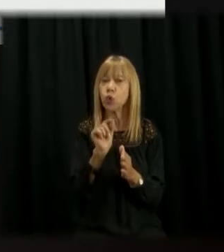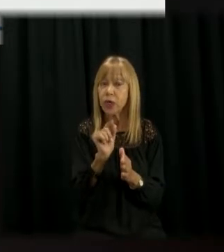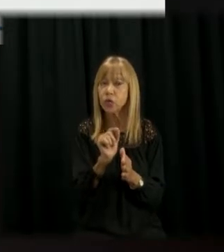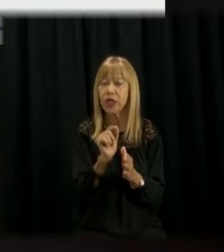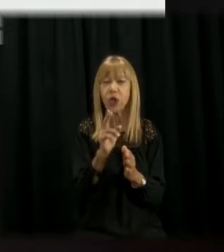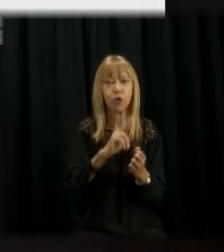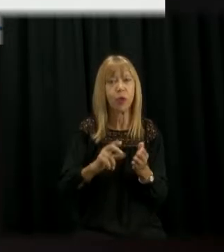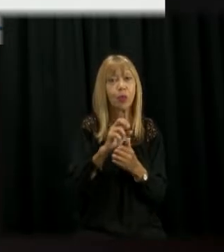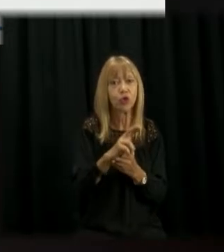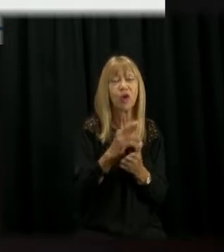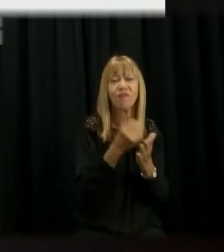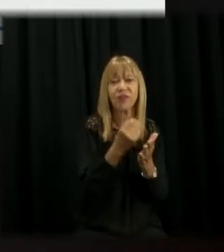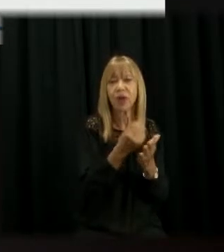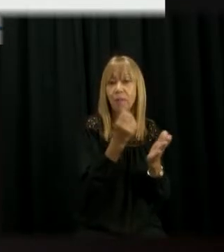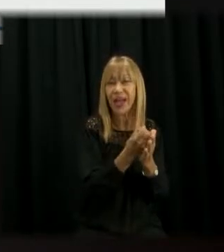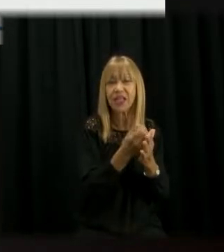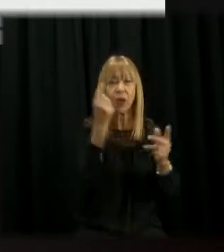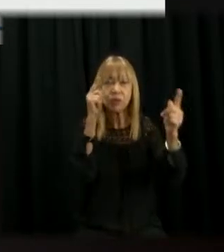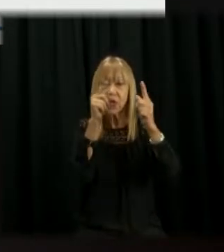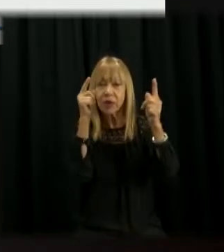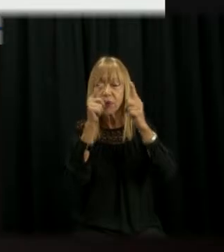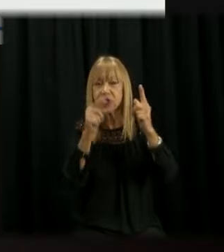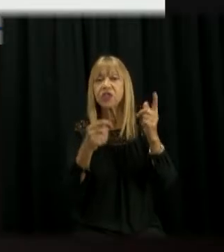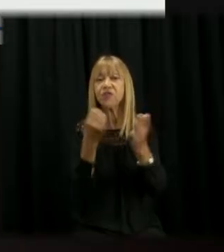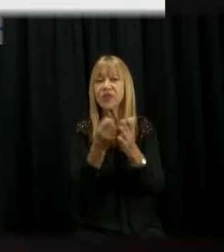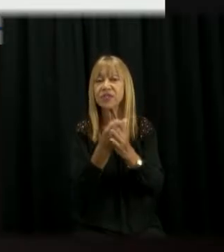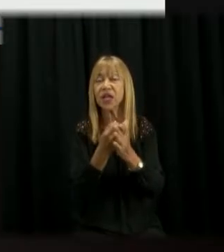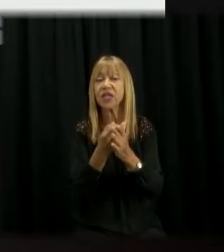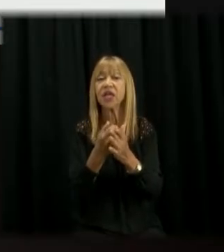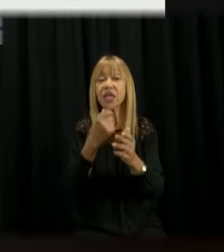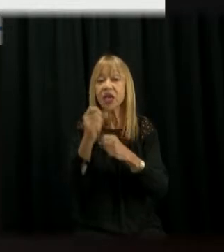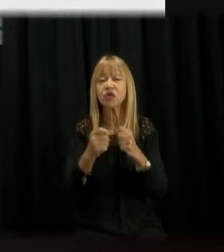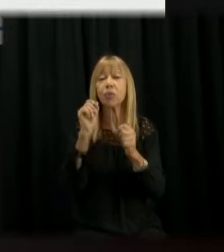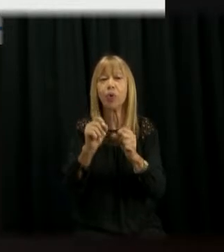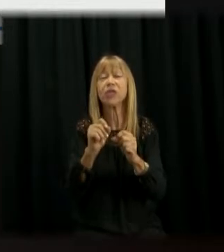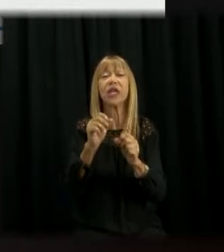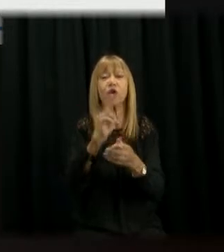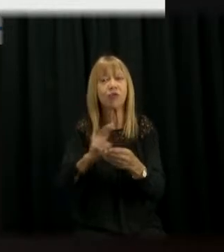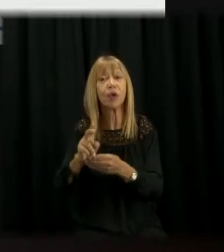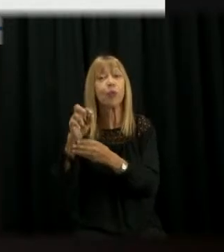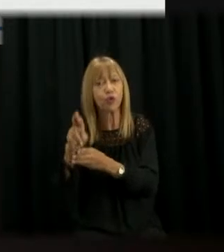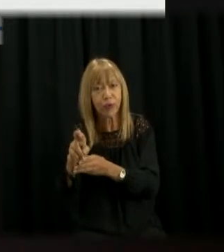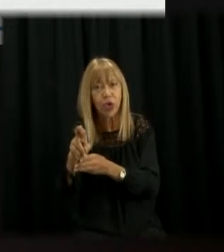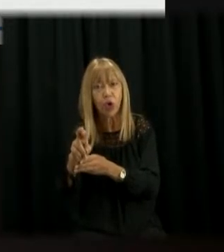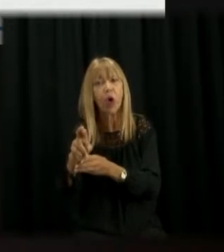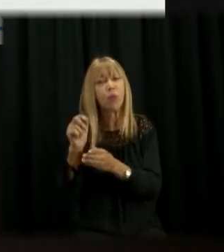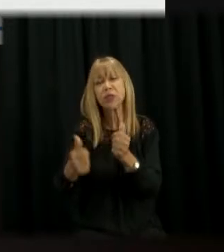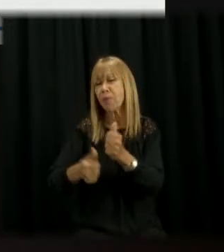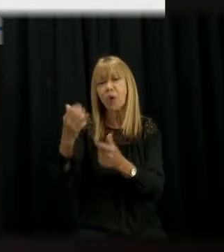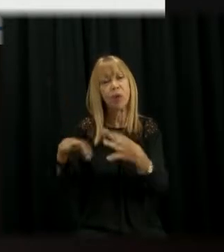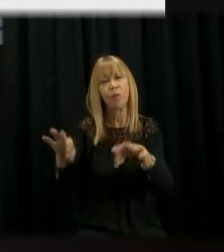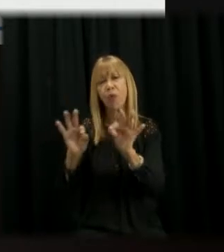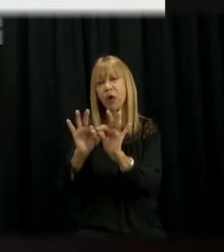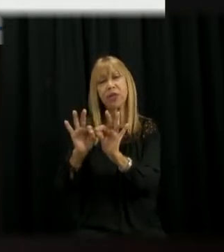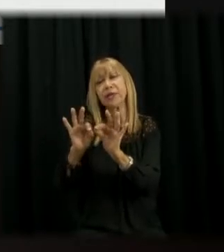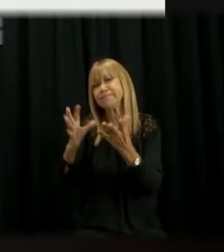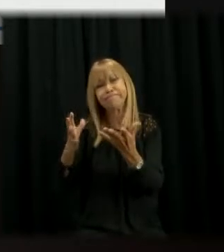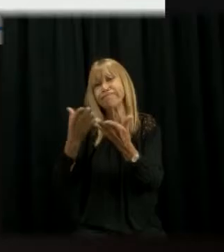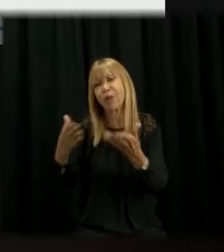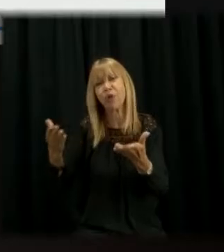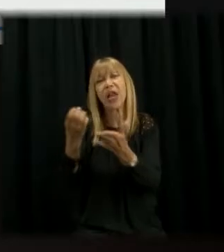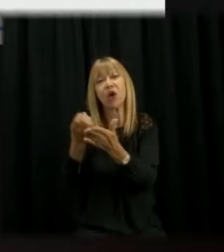igual que el plan fiscal del 2020, el objetivo del plan del presupuesto de este del 2021 es hacer que la Universidad de